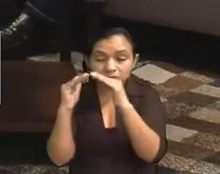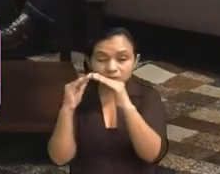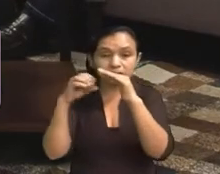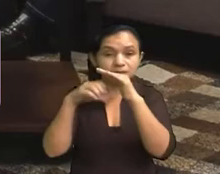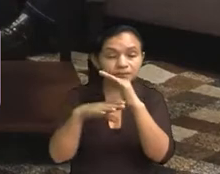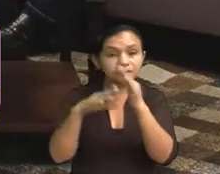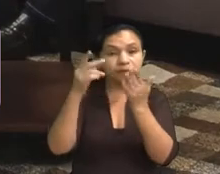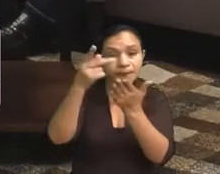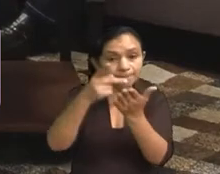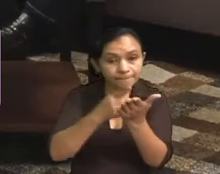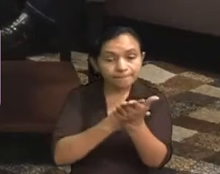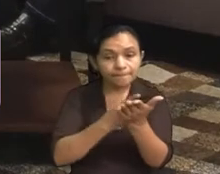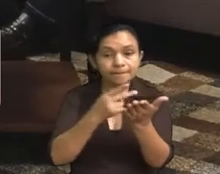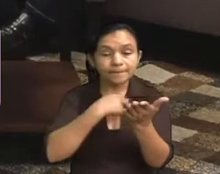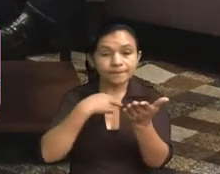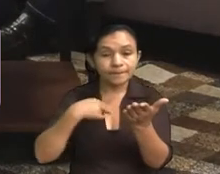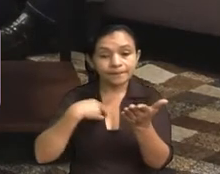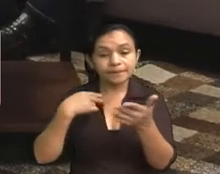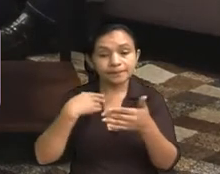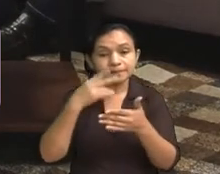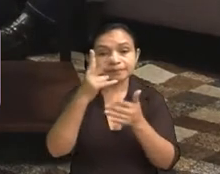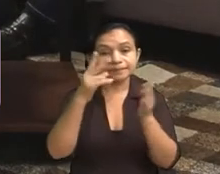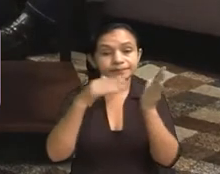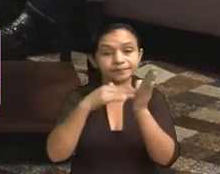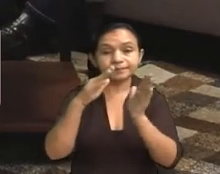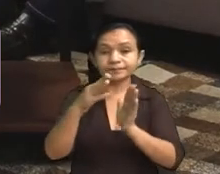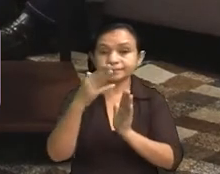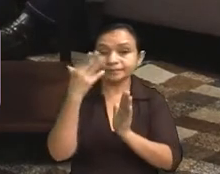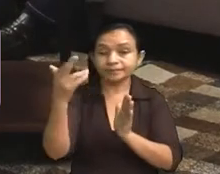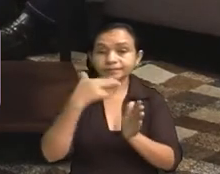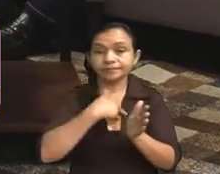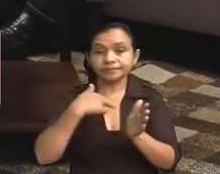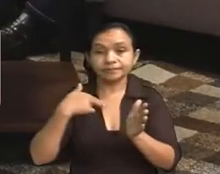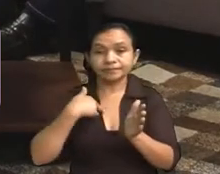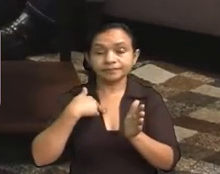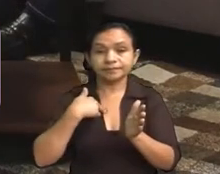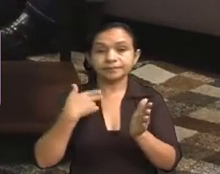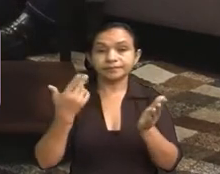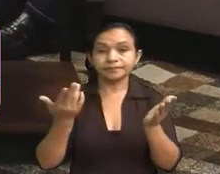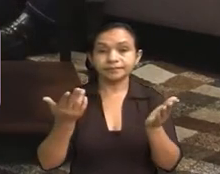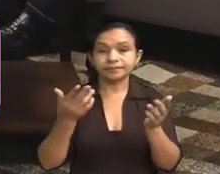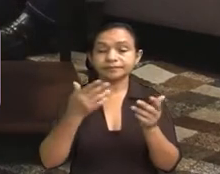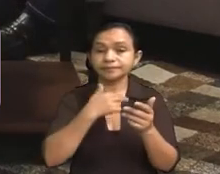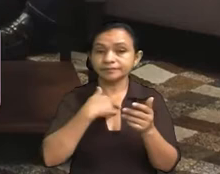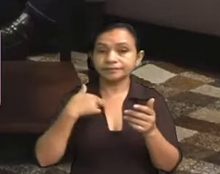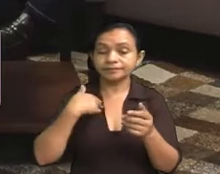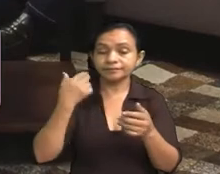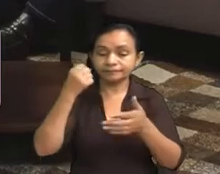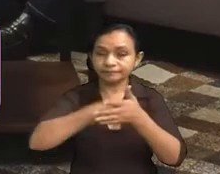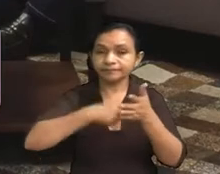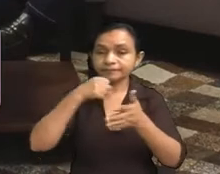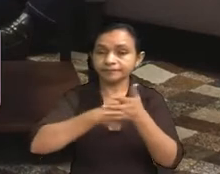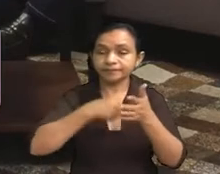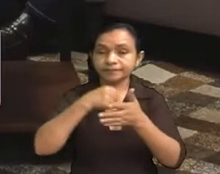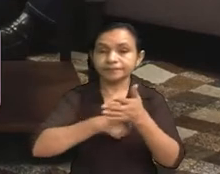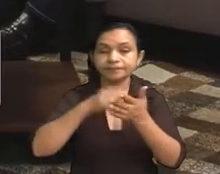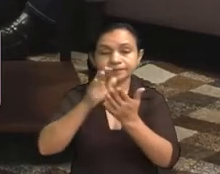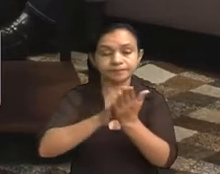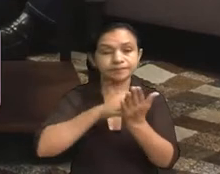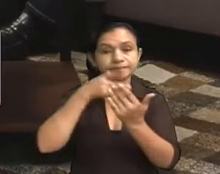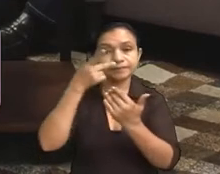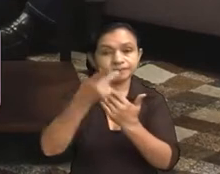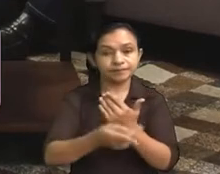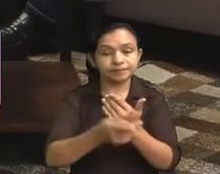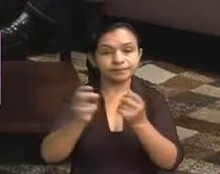de proyectos de energía se llevaron a cabo para, en función de fortalecer este programa